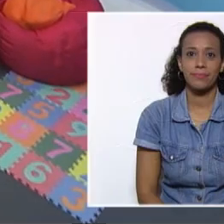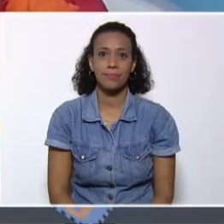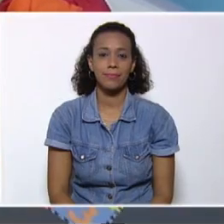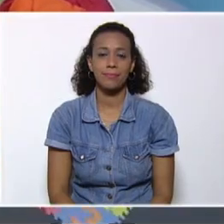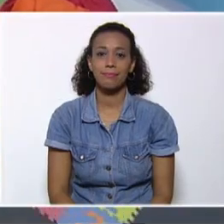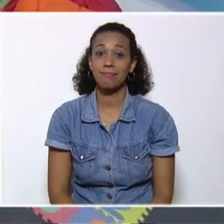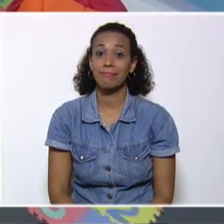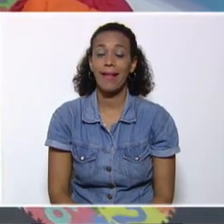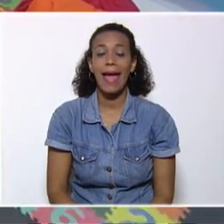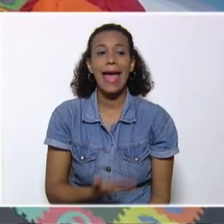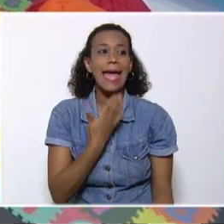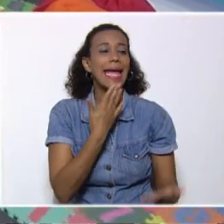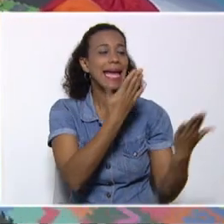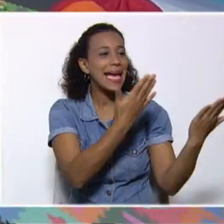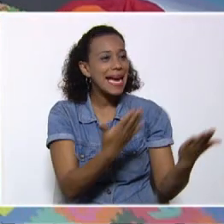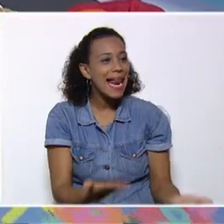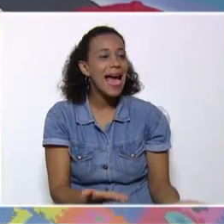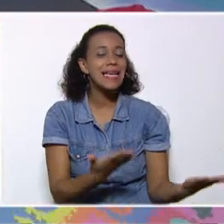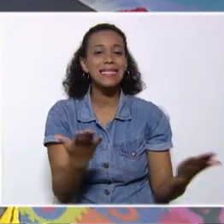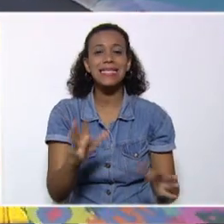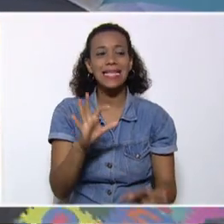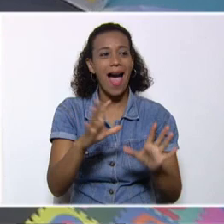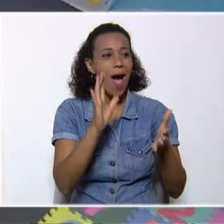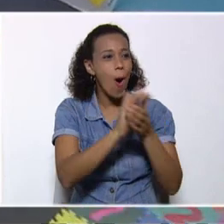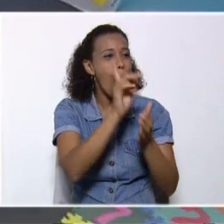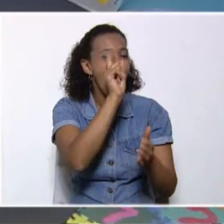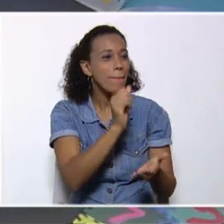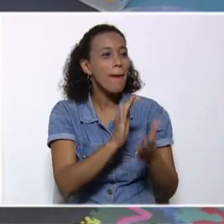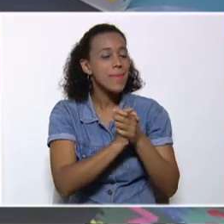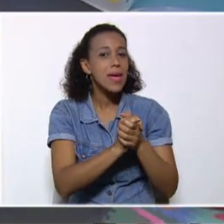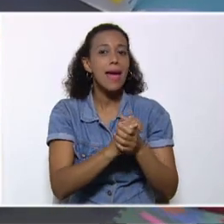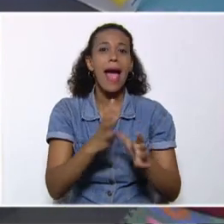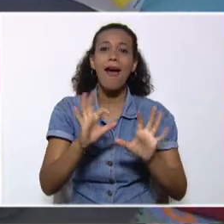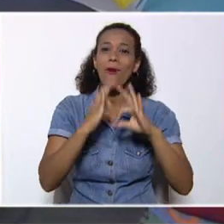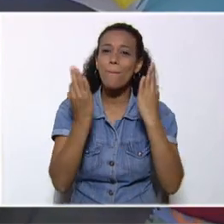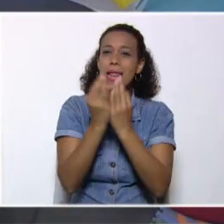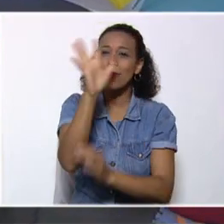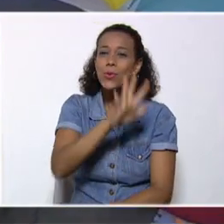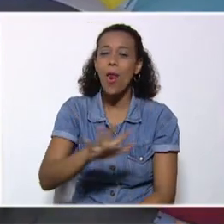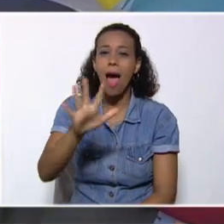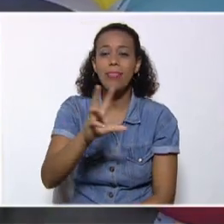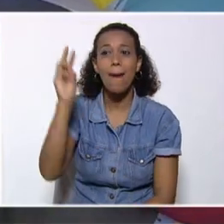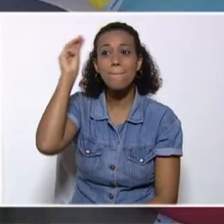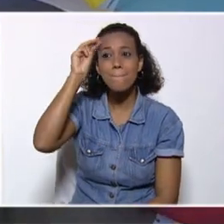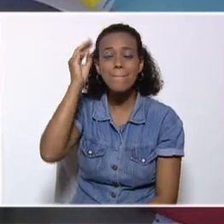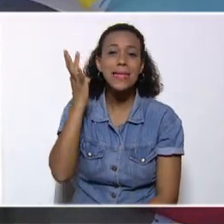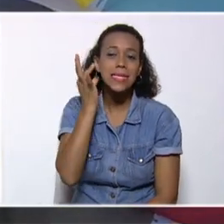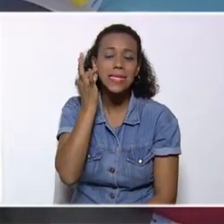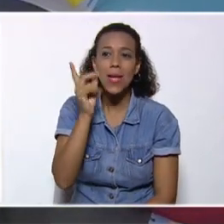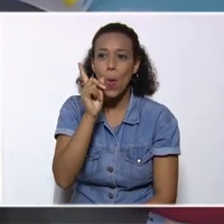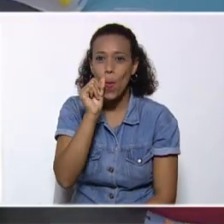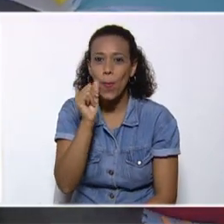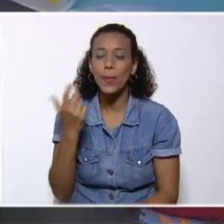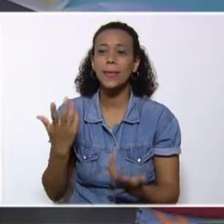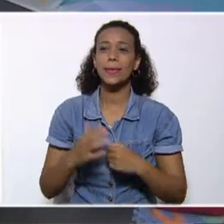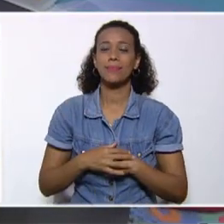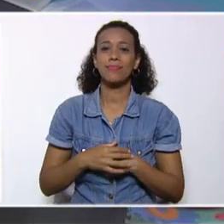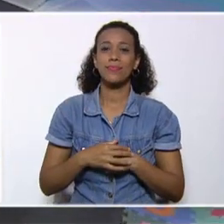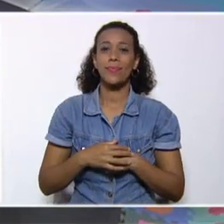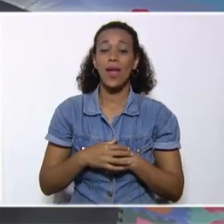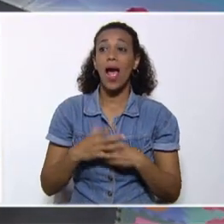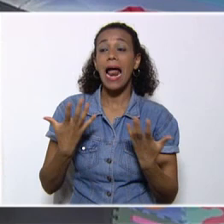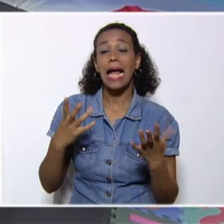Gracias, José Leonardo. Buenos días, familia venezolana, niños, niñas, maestras y maestros. Bienvenidas a